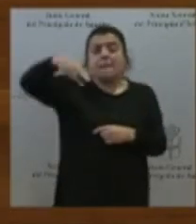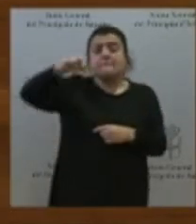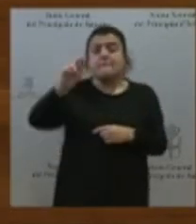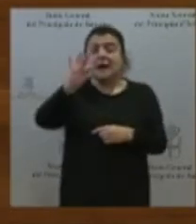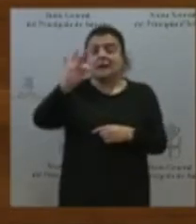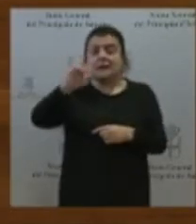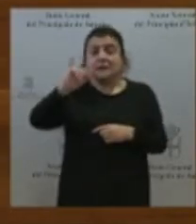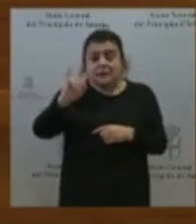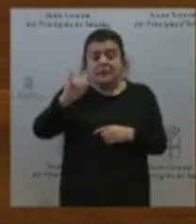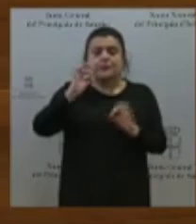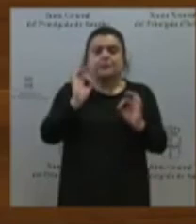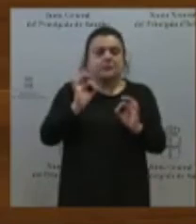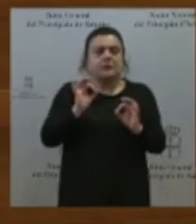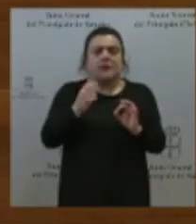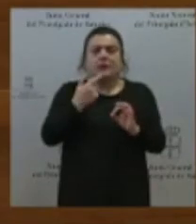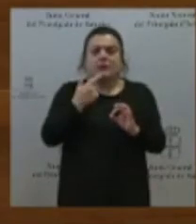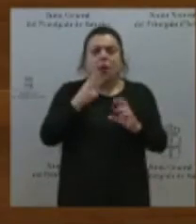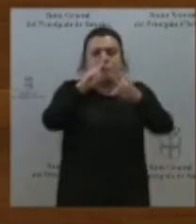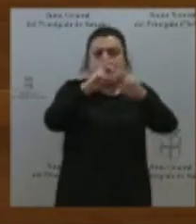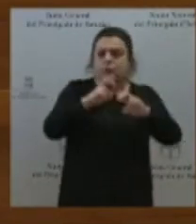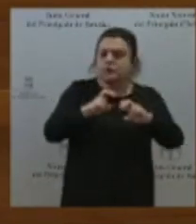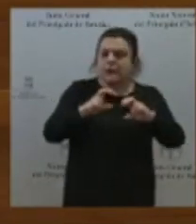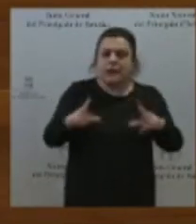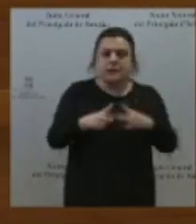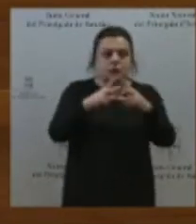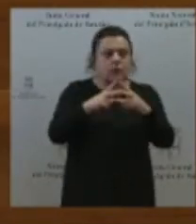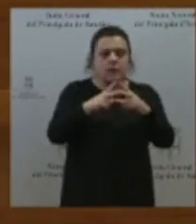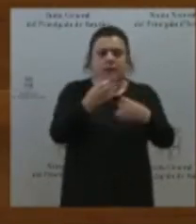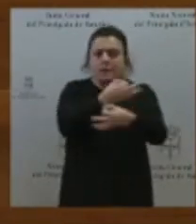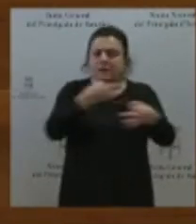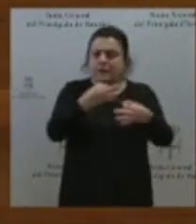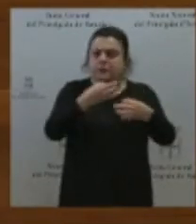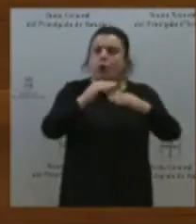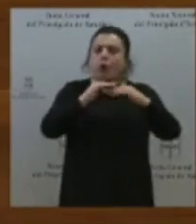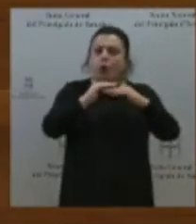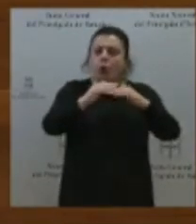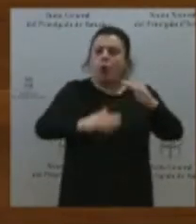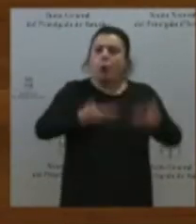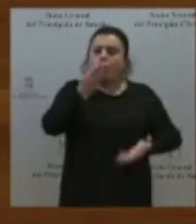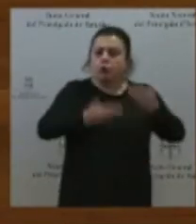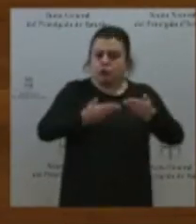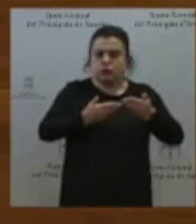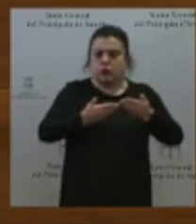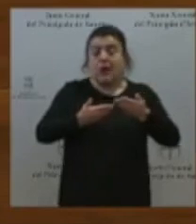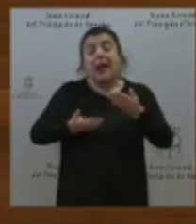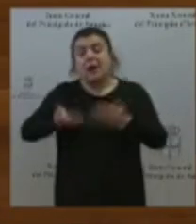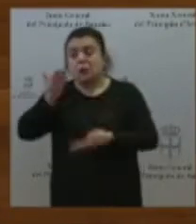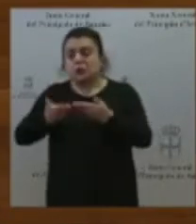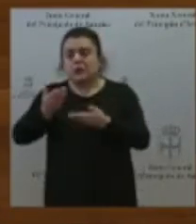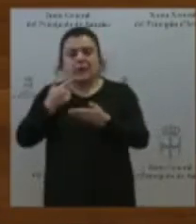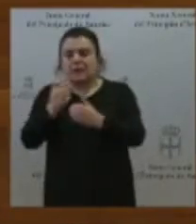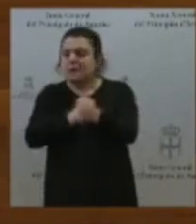de la sociedad perfectamente justa, las exigencias de la justicia tienen que dar prioridad a la eliminación de la injusticia